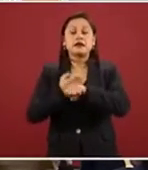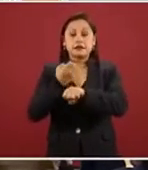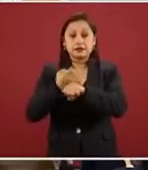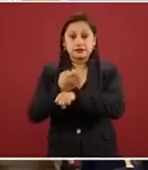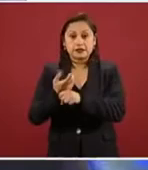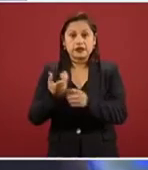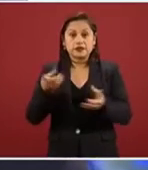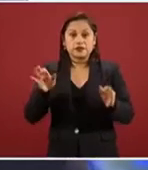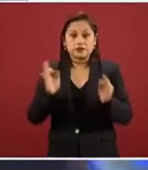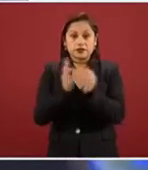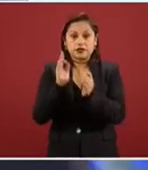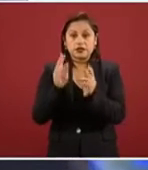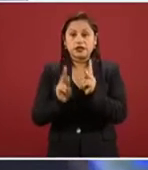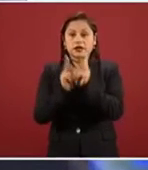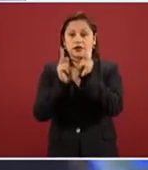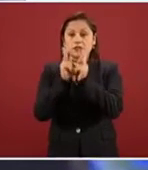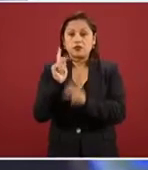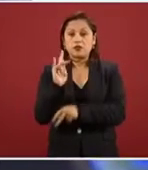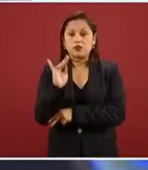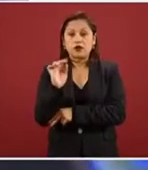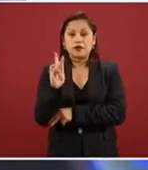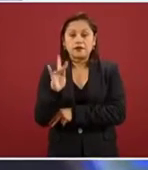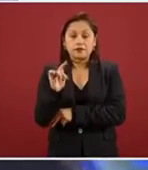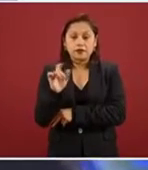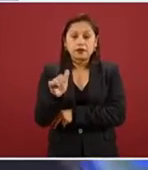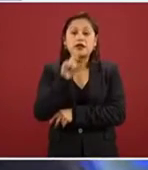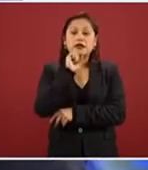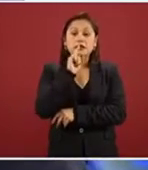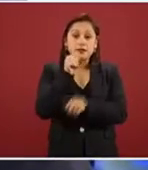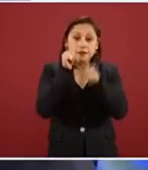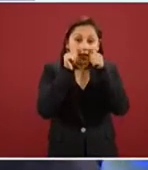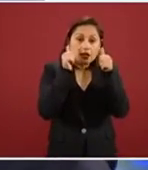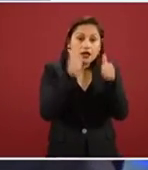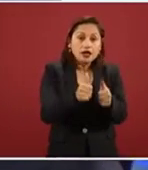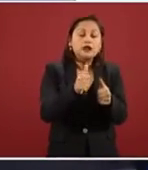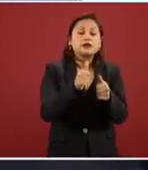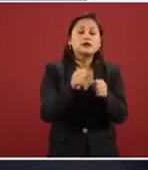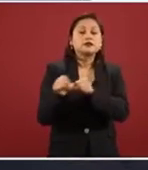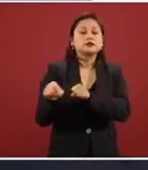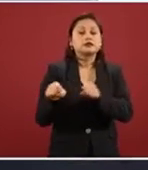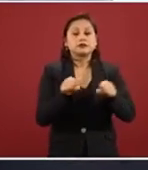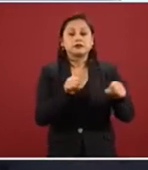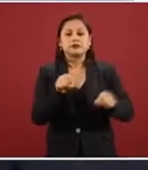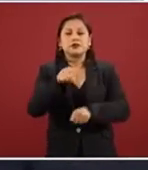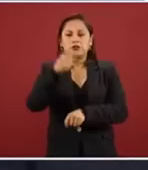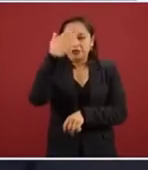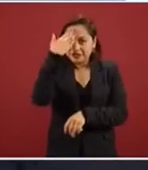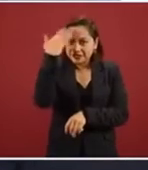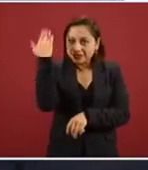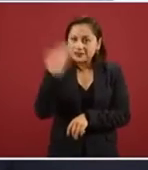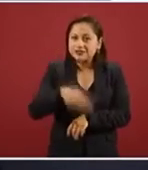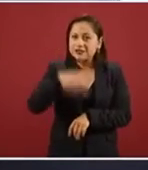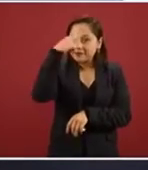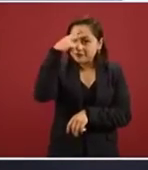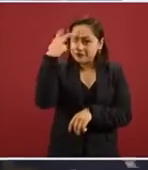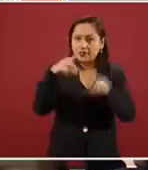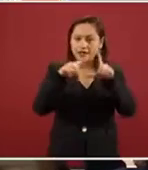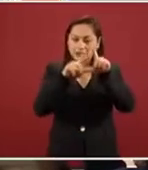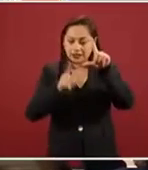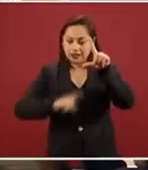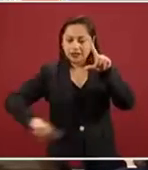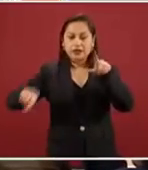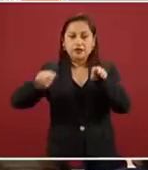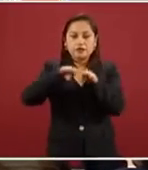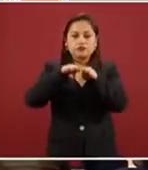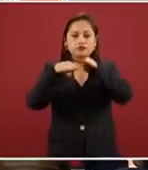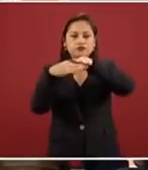de sismicidad, en lo que va de este año, ustedes mejor que nadie conocen el territorio mexicano, 5 placas